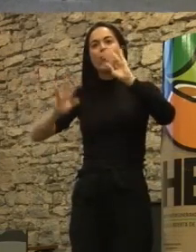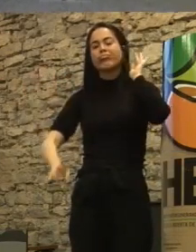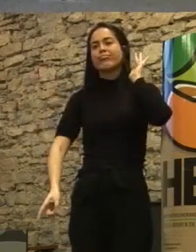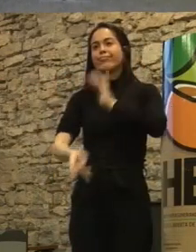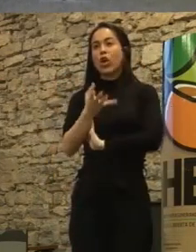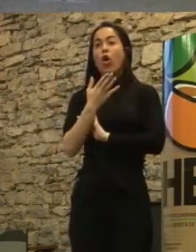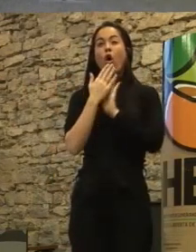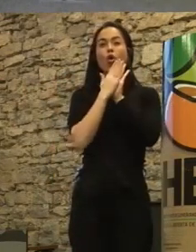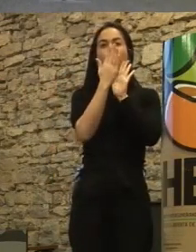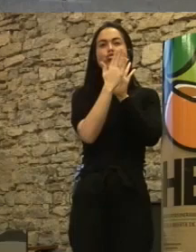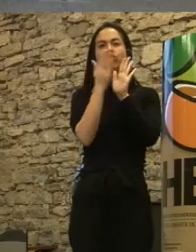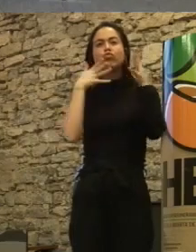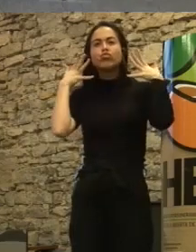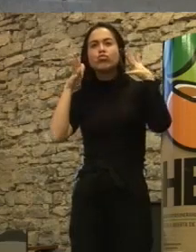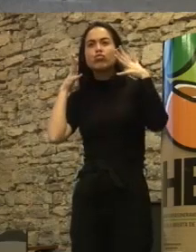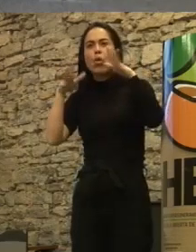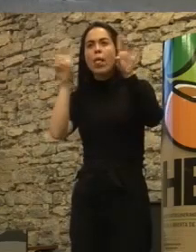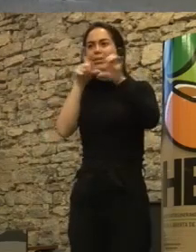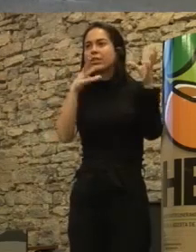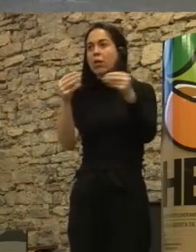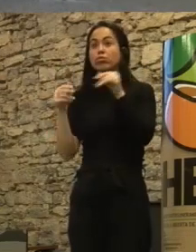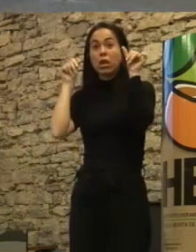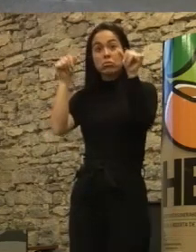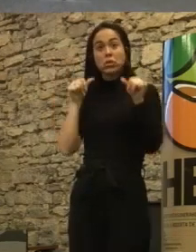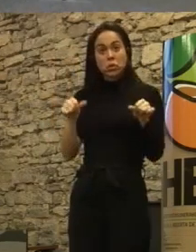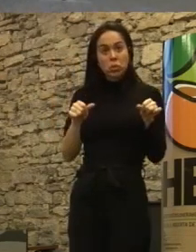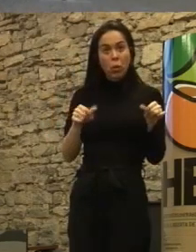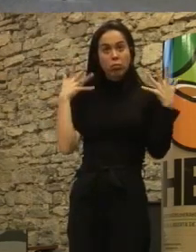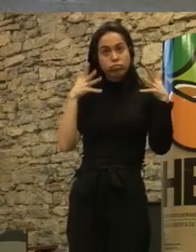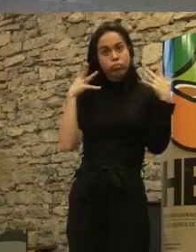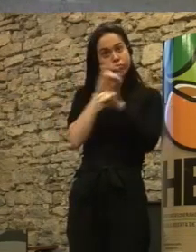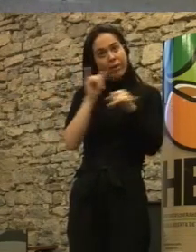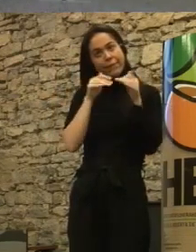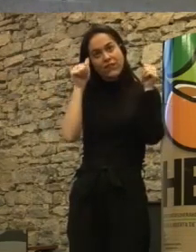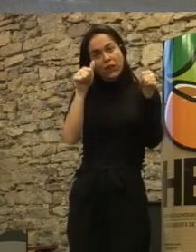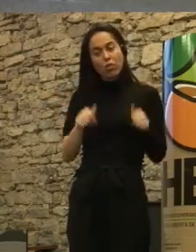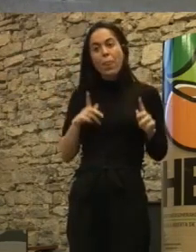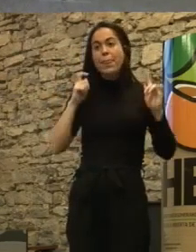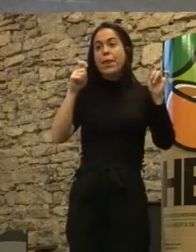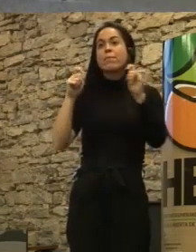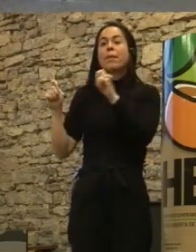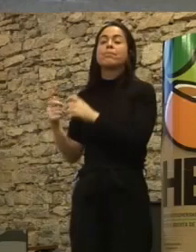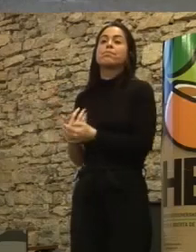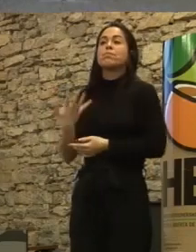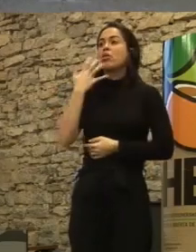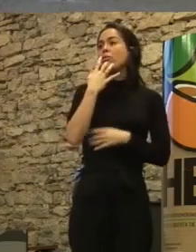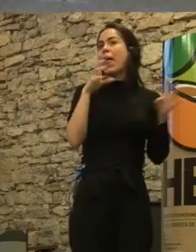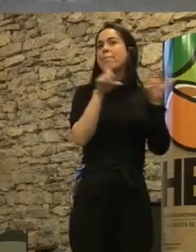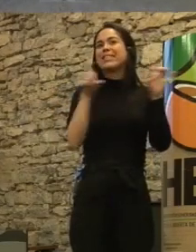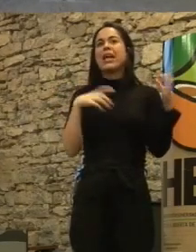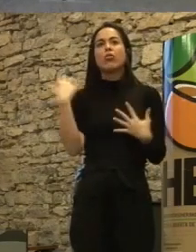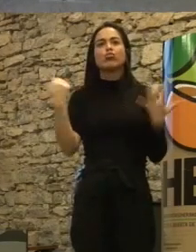muchísimas empresas, les da un título, la gente de un comedor de una empresa de